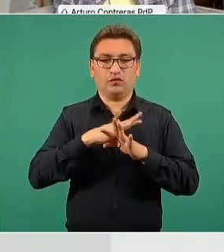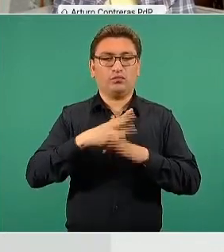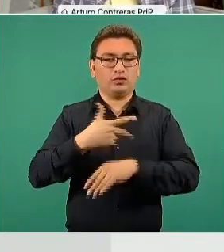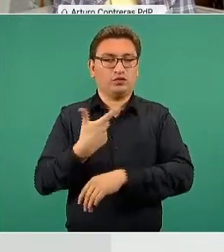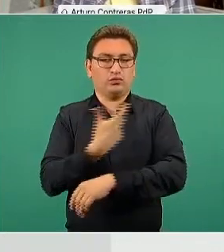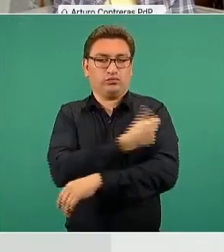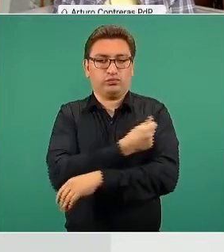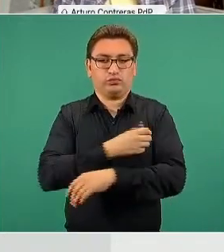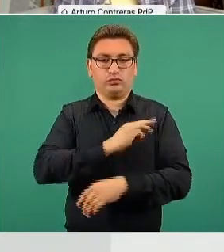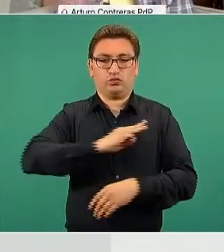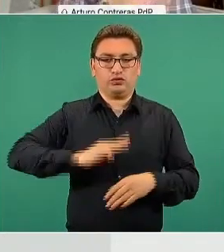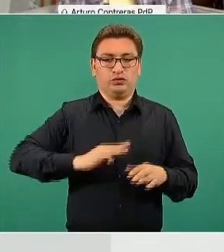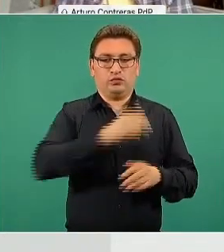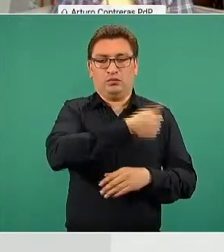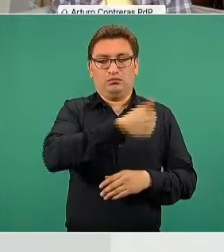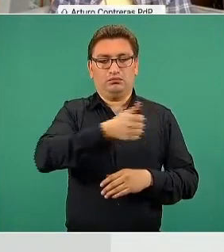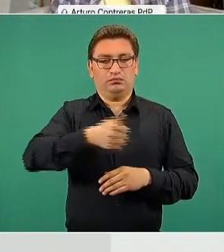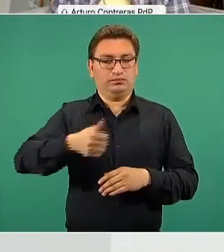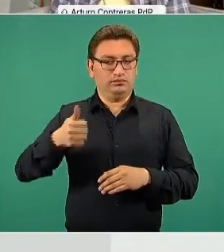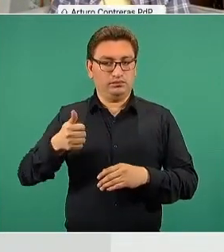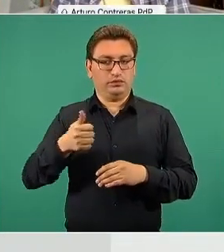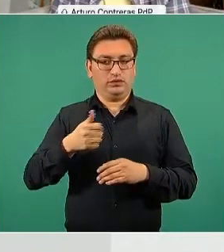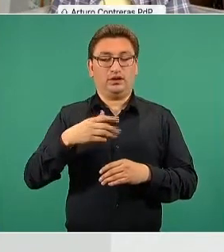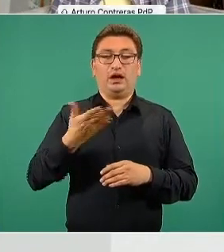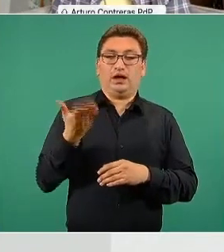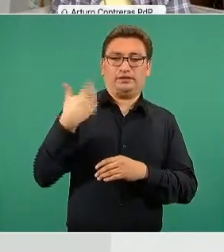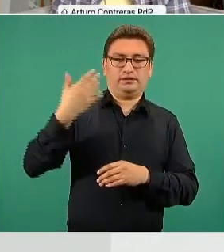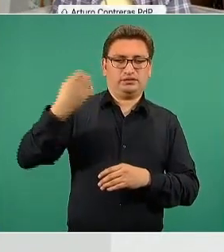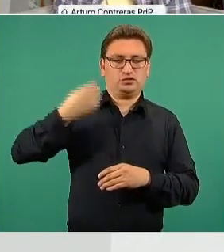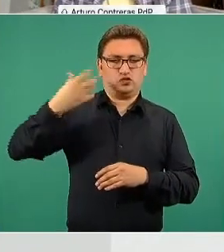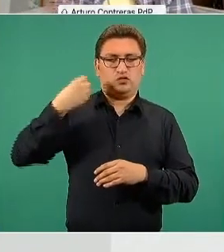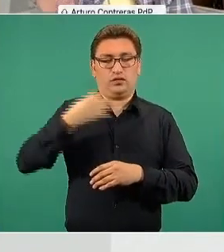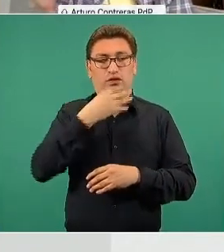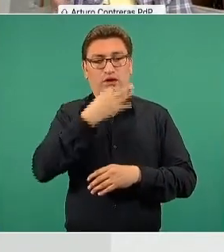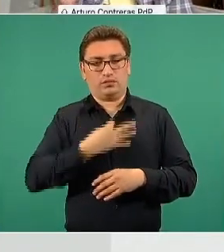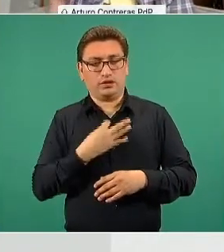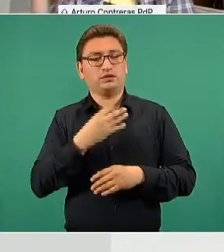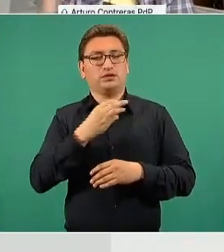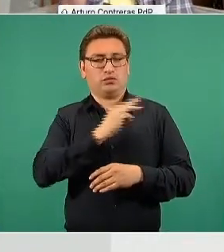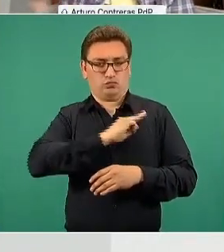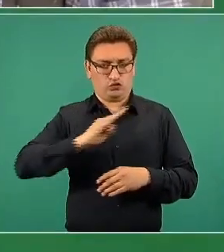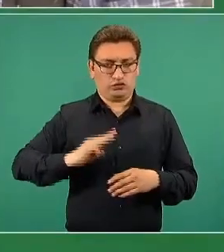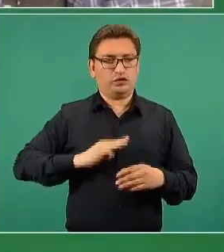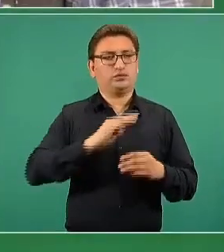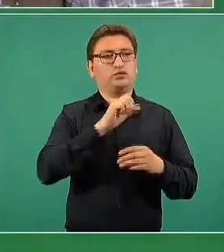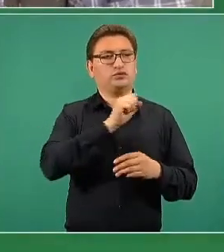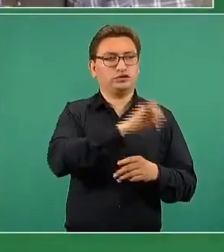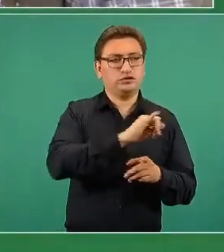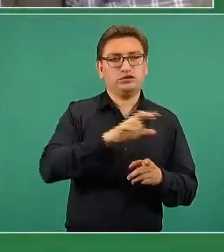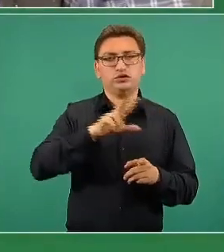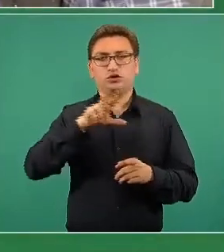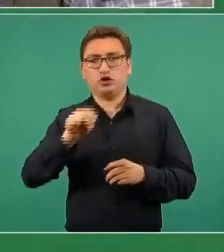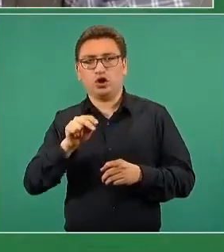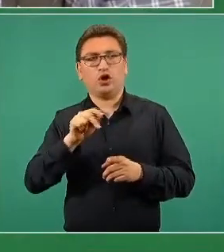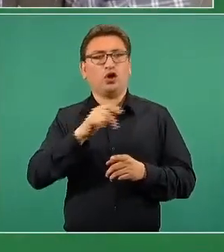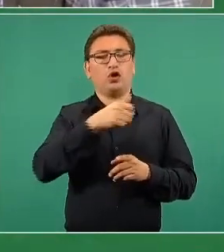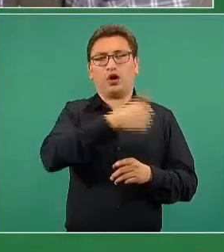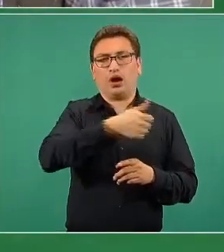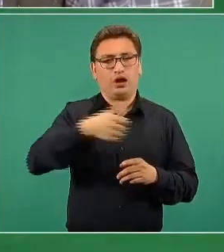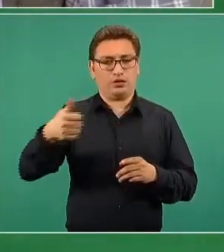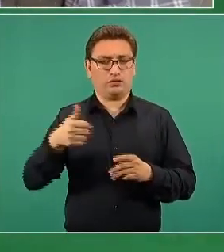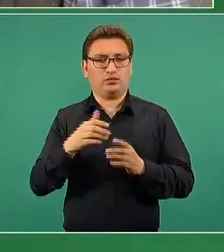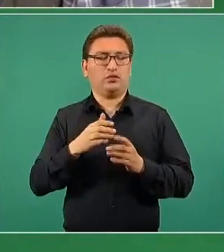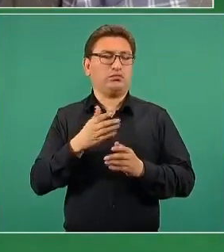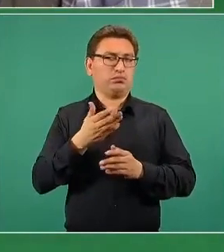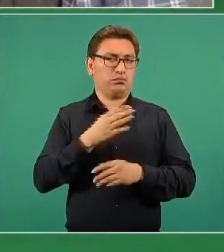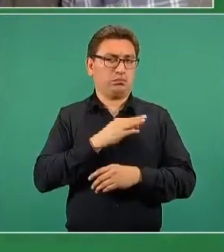vacunación por municipio, ya en conferencias anteriores nos han informado por municipios cuáles sí, cuáles no, en cuáles se ha llevado, ¿no? Lo pregunto